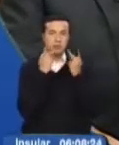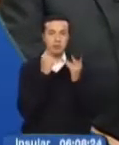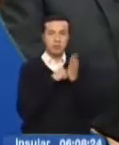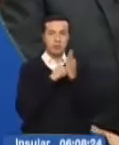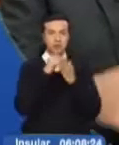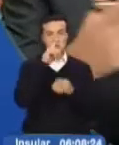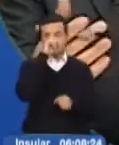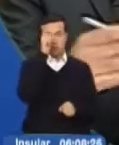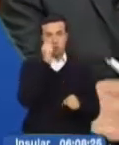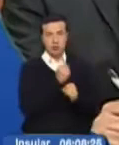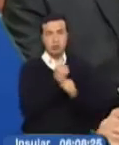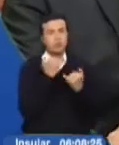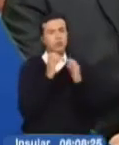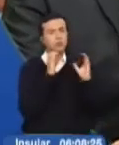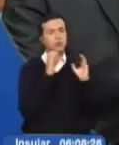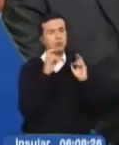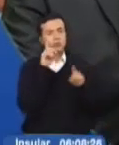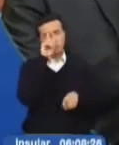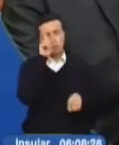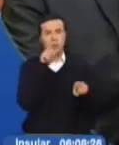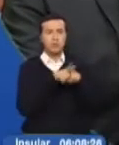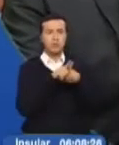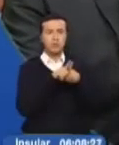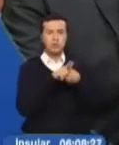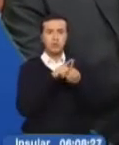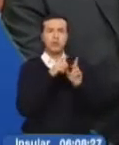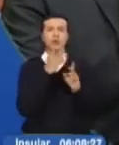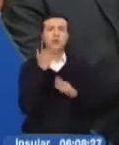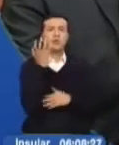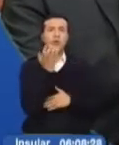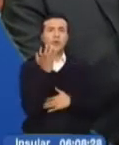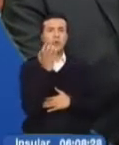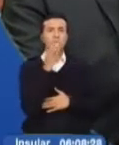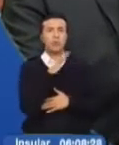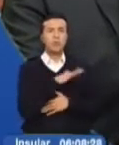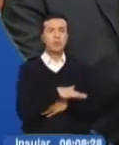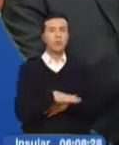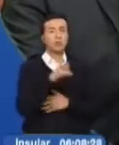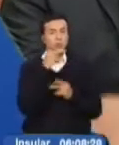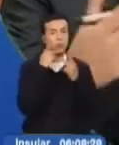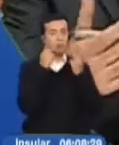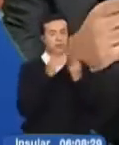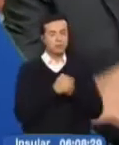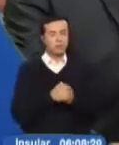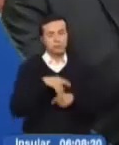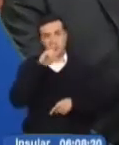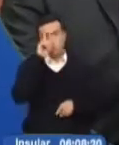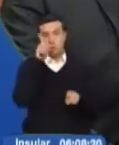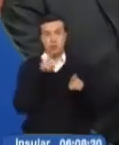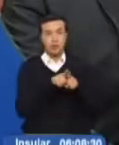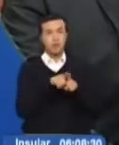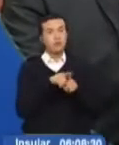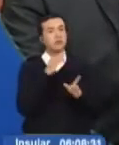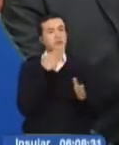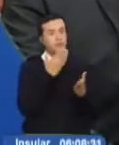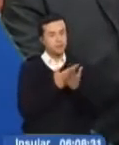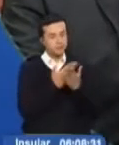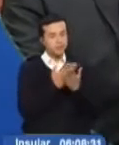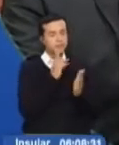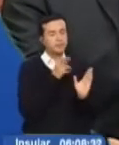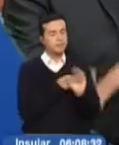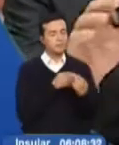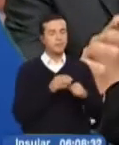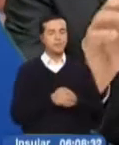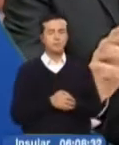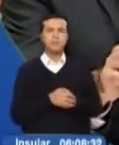ministerio de trabajo con quien hablaremos sobre el acuerdo ministerial para las jubilaciones del sector público un acuerdo economista y gracias por acompañarnos